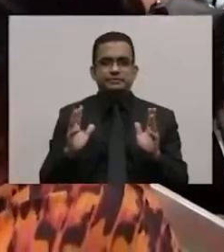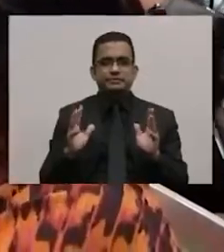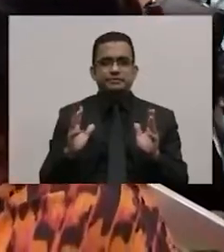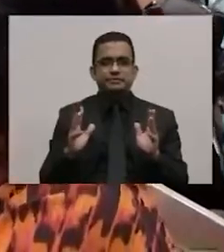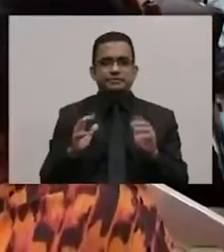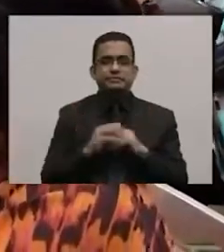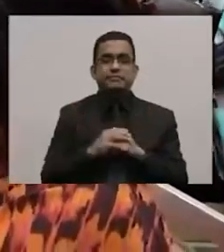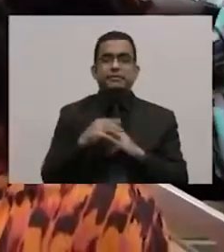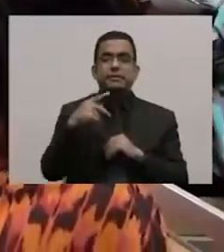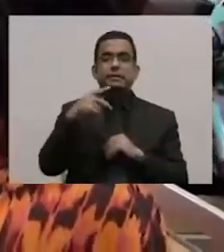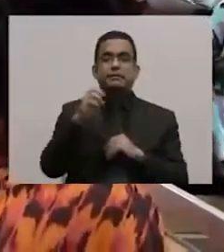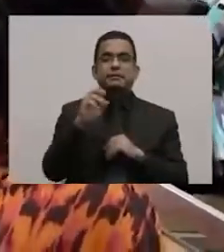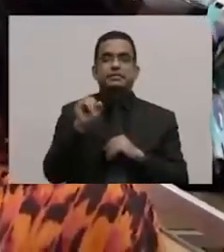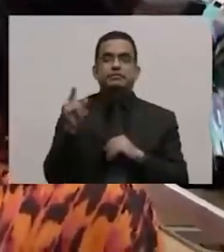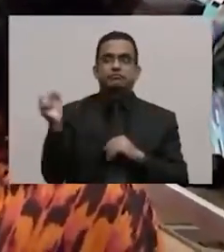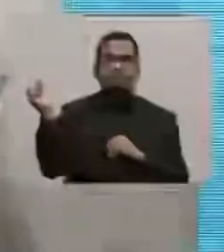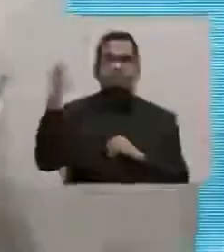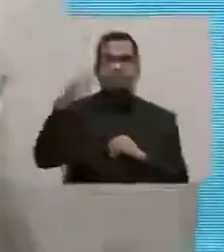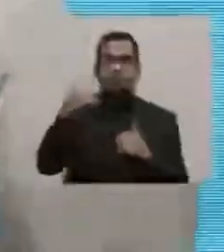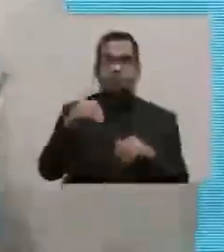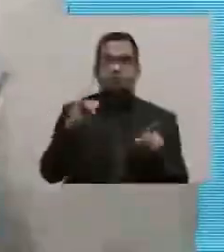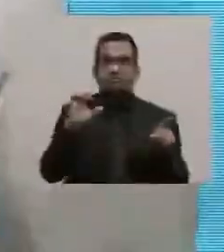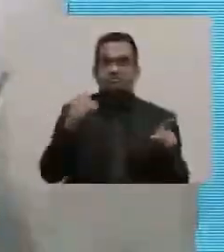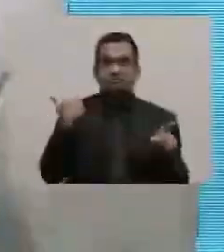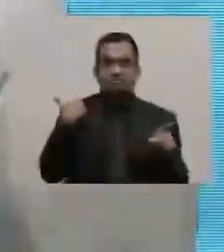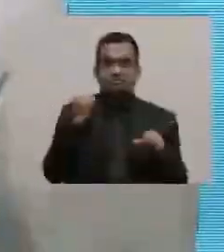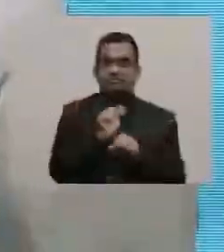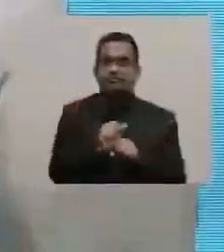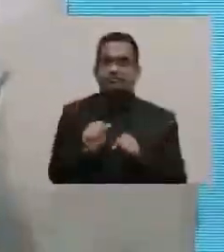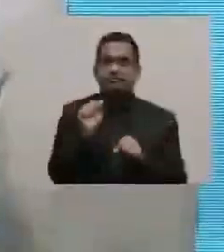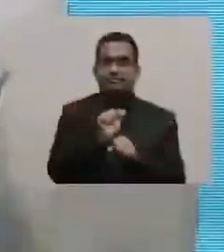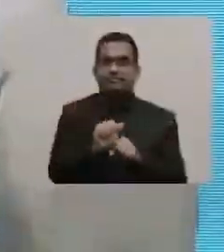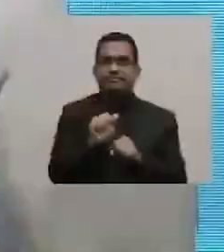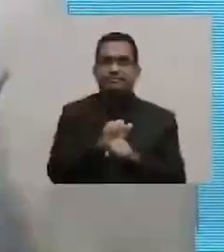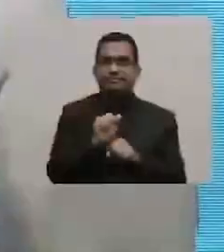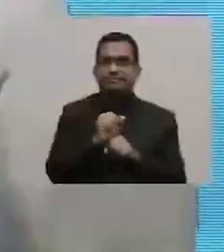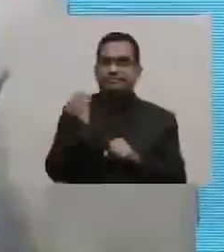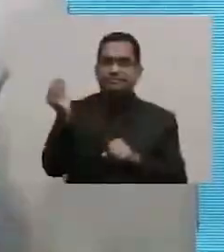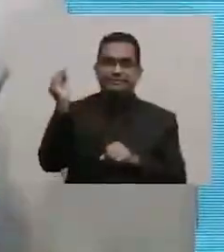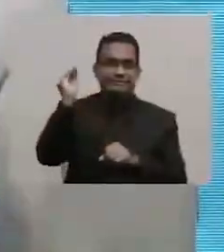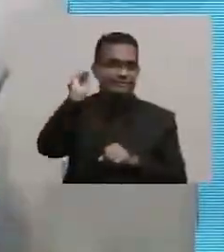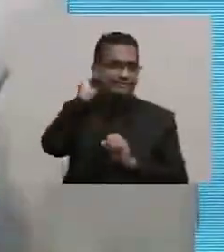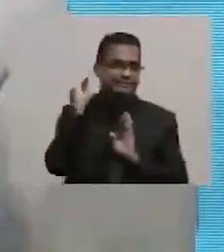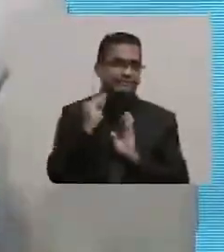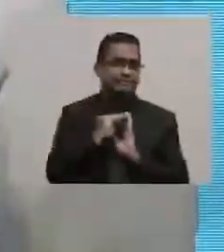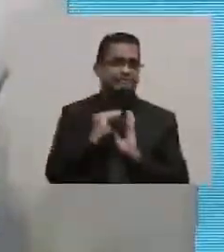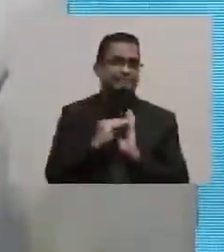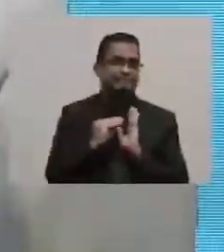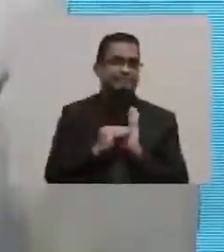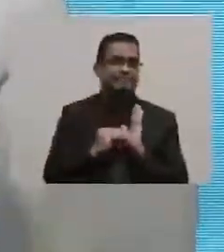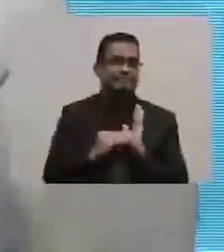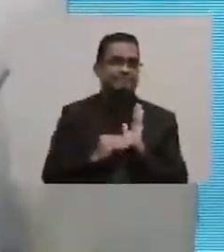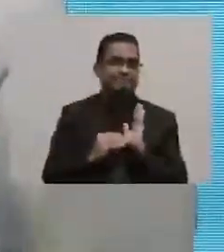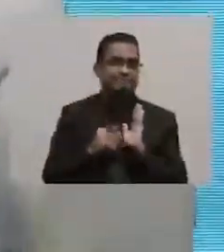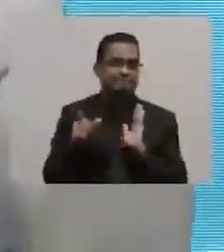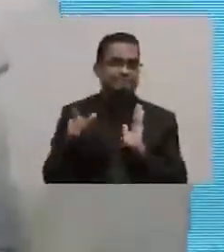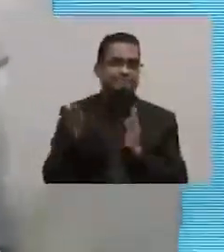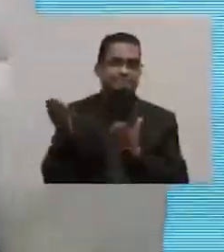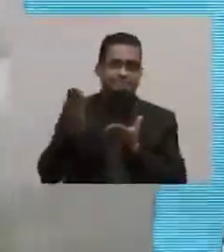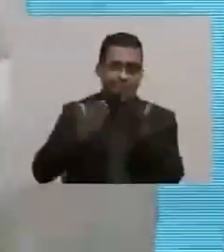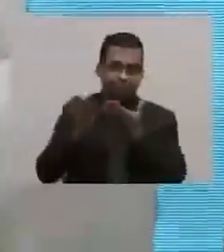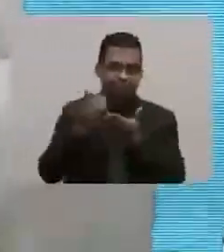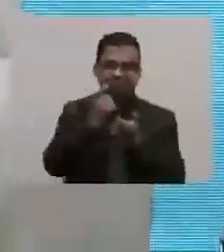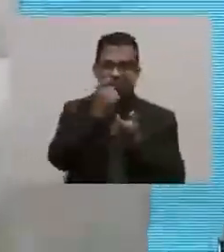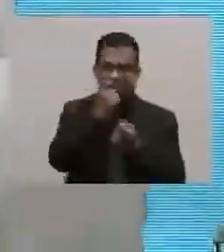Don Percio nos deja tarea para la Junta Central Electoral. Ya vamos a estar tomando apuntes sobre esas recomendaciones